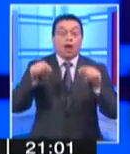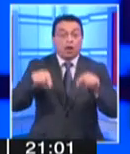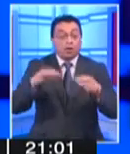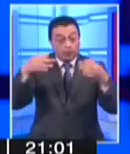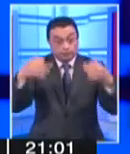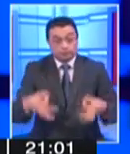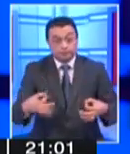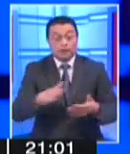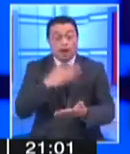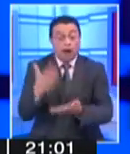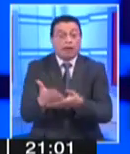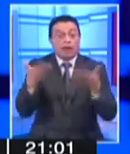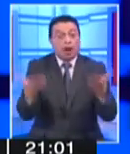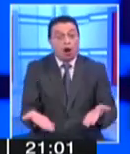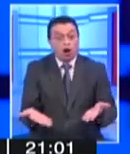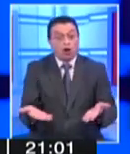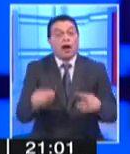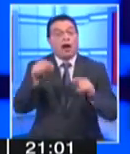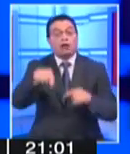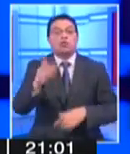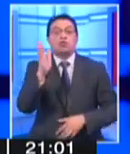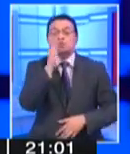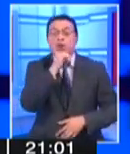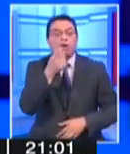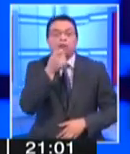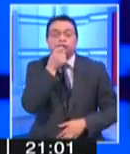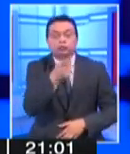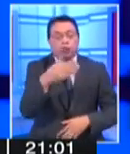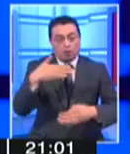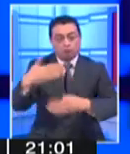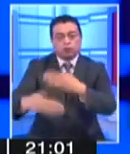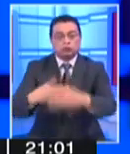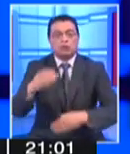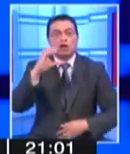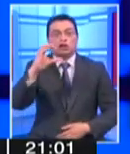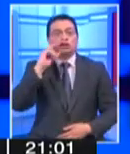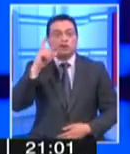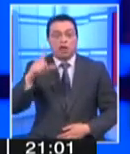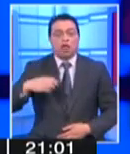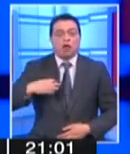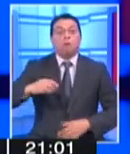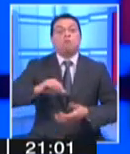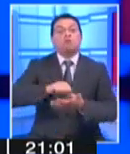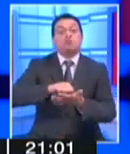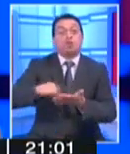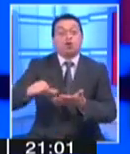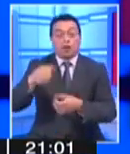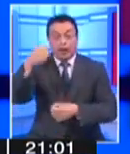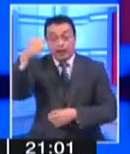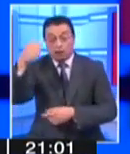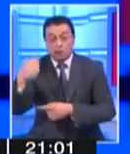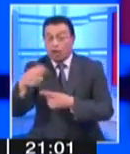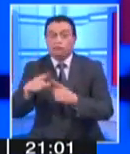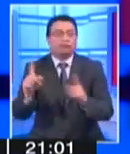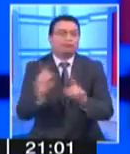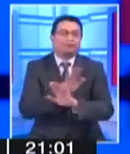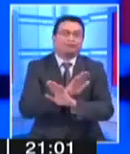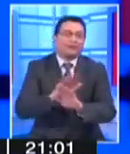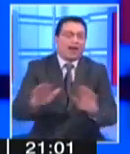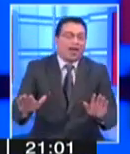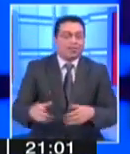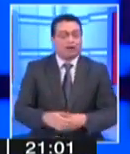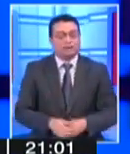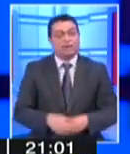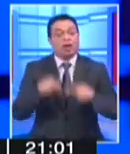al menos hasta ahora ni siquiera hay una denuncia para seguir un proceso civil que lleve a multas. De un caso criminal ni hablar. Porque la